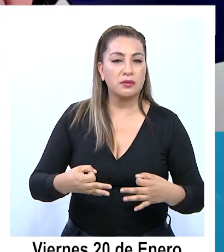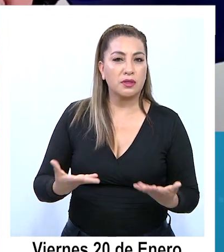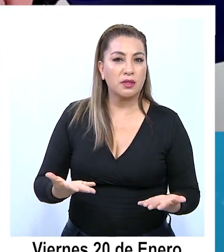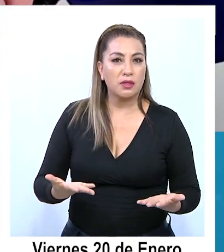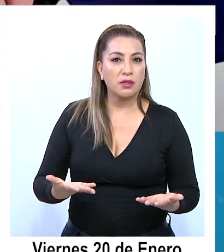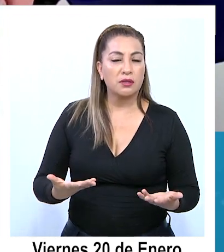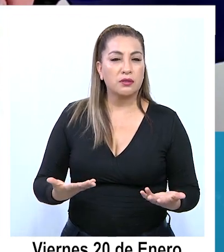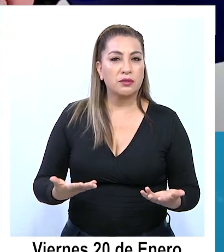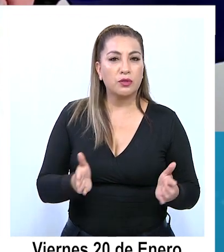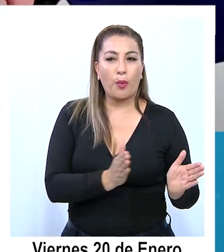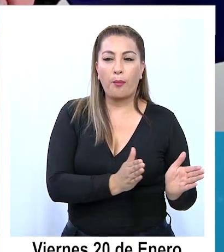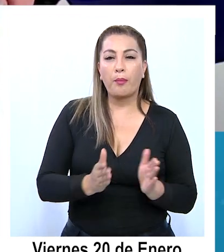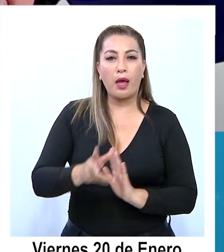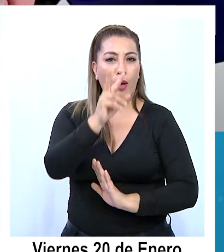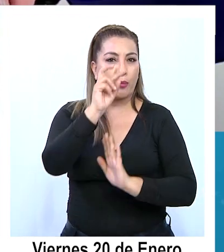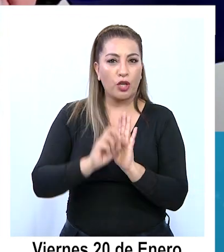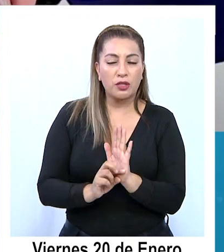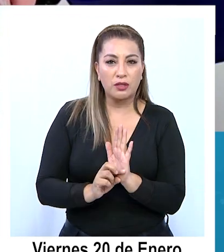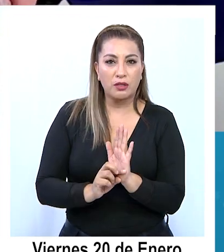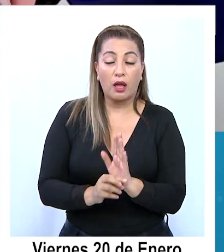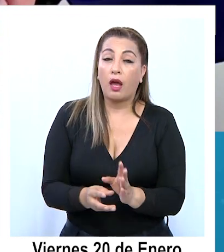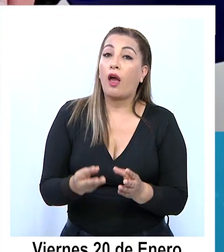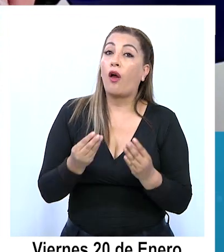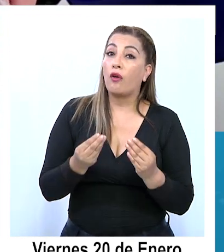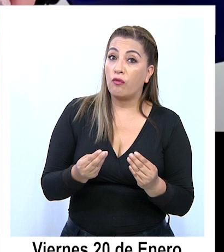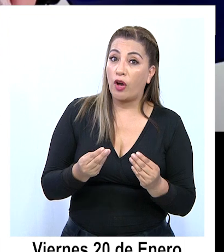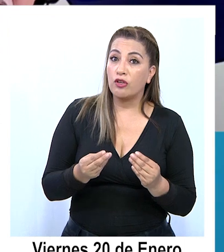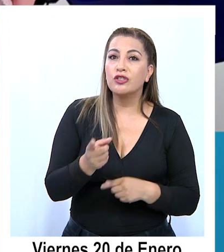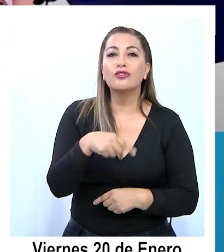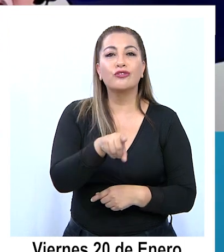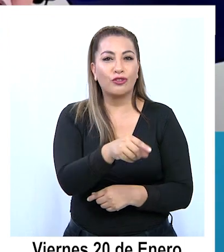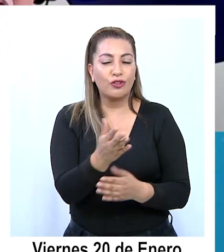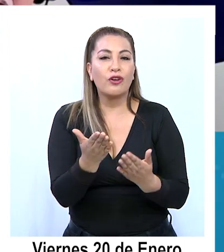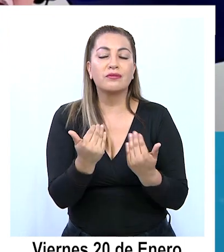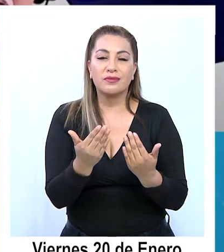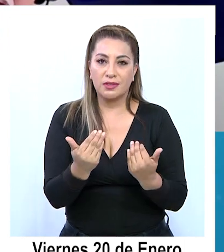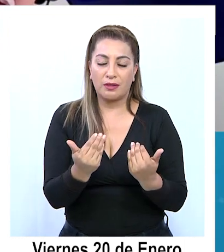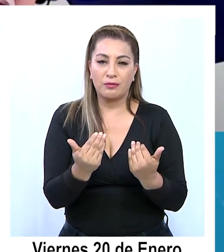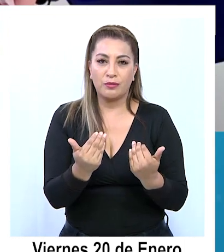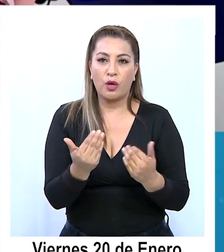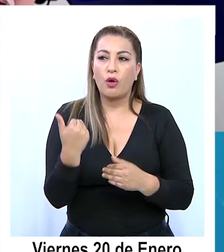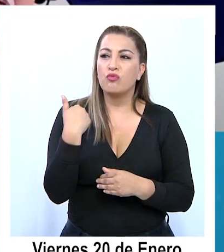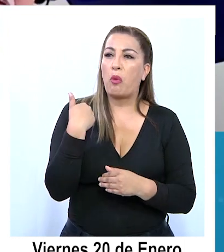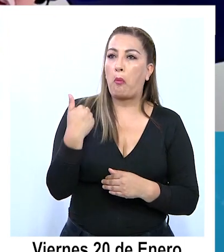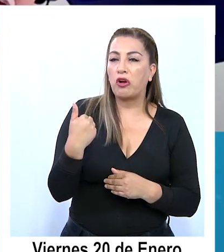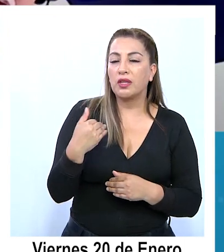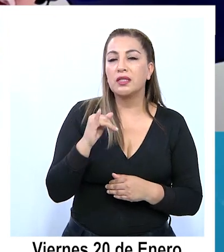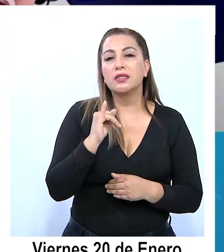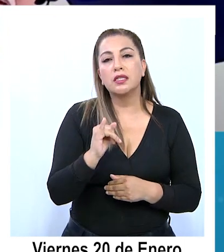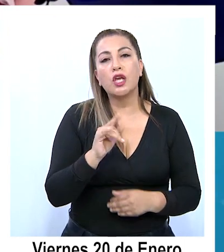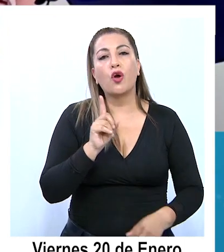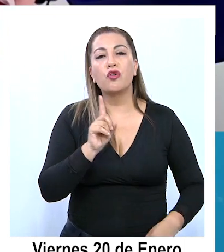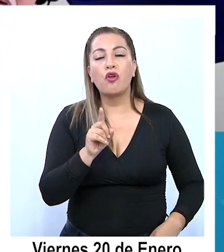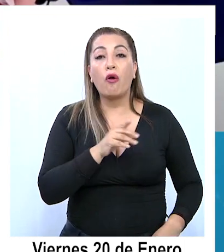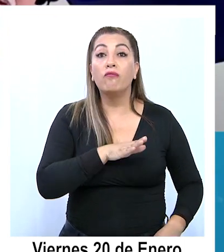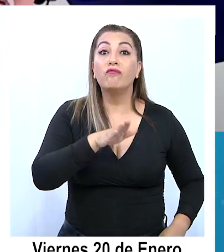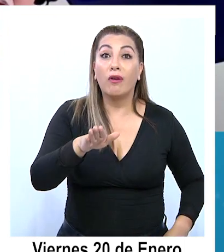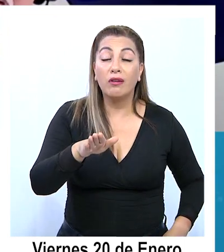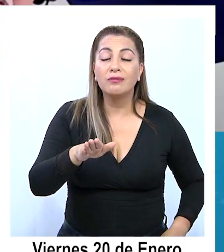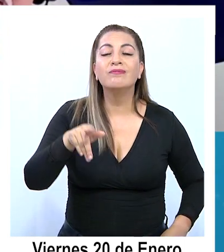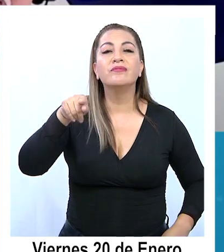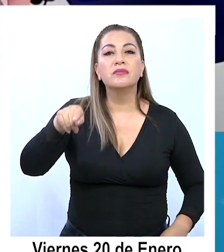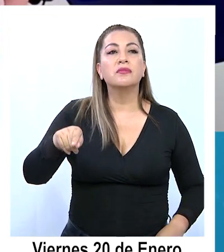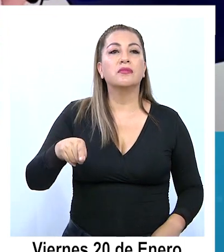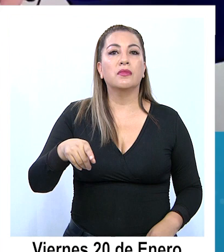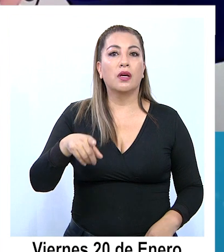son medidas y proyectos buenos y necesarios. Independiente que yo esté o no esté en la mesa de seguridad, el